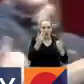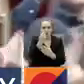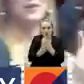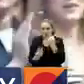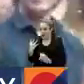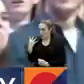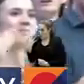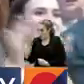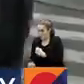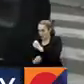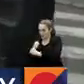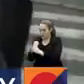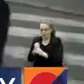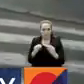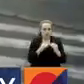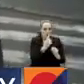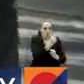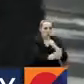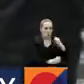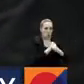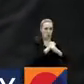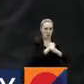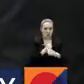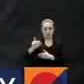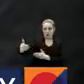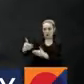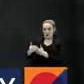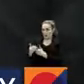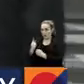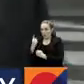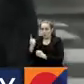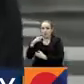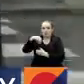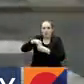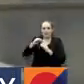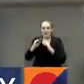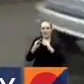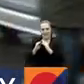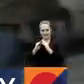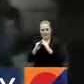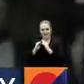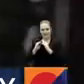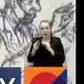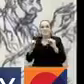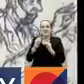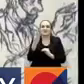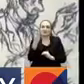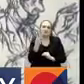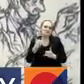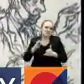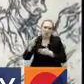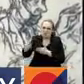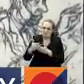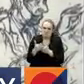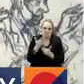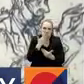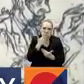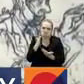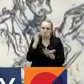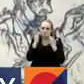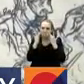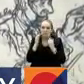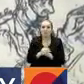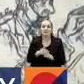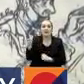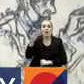de cárcel en su contra se redujeron a 1 bajo prisión domiciliaria y 3 le fueron perdonados. Acusado de corrupción pasiva y